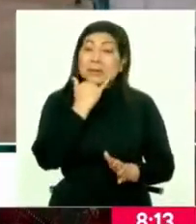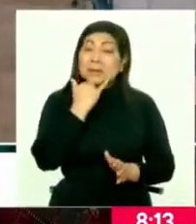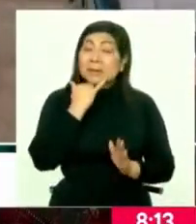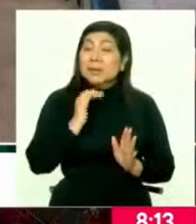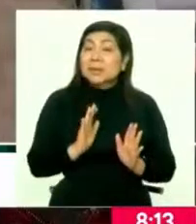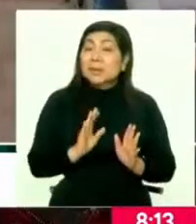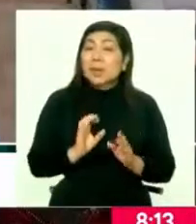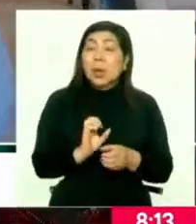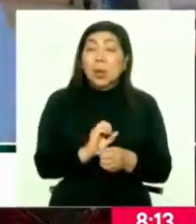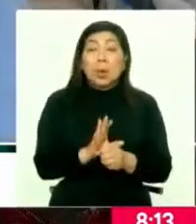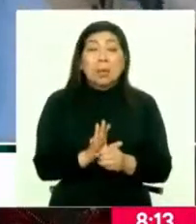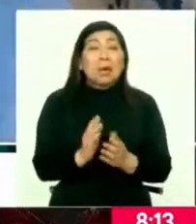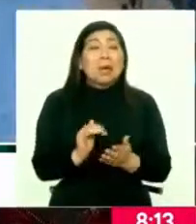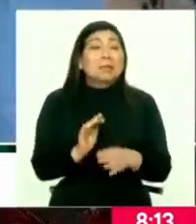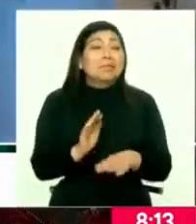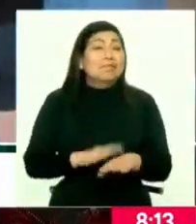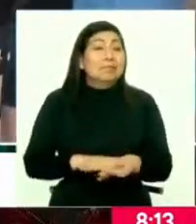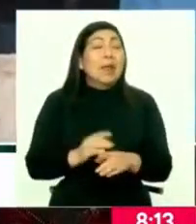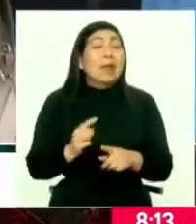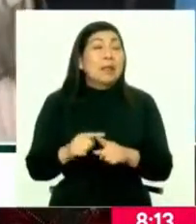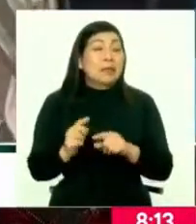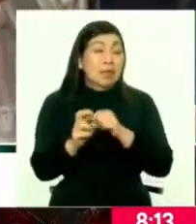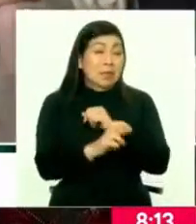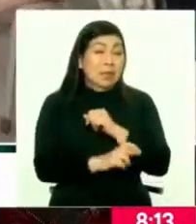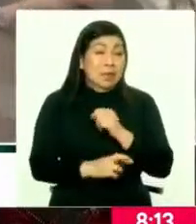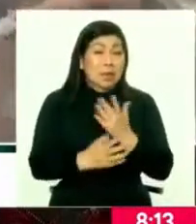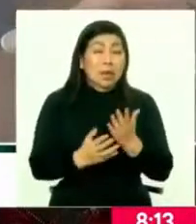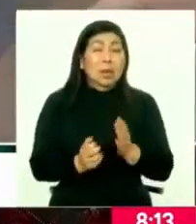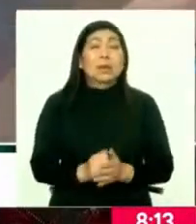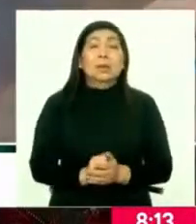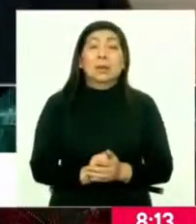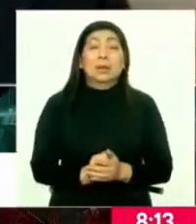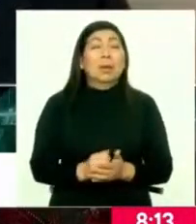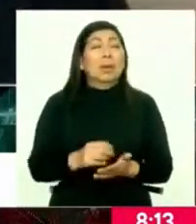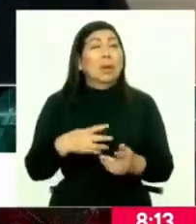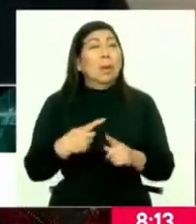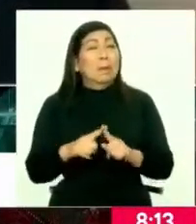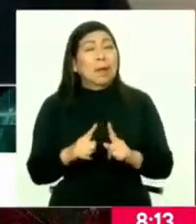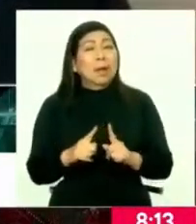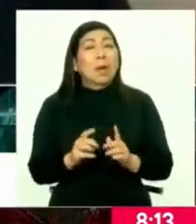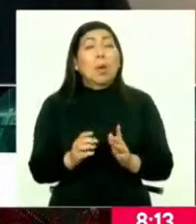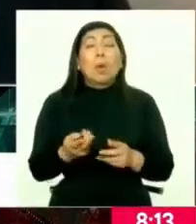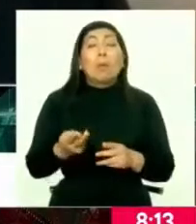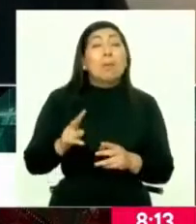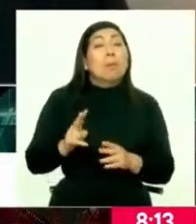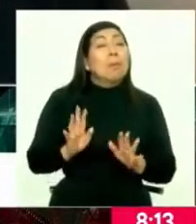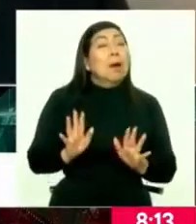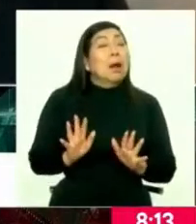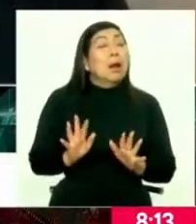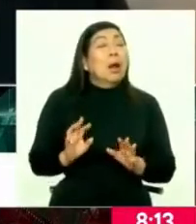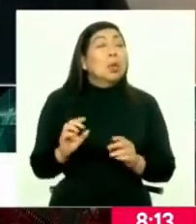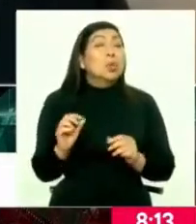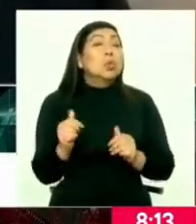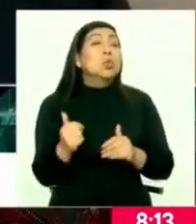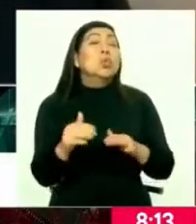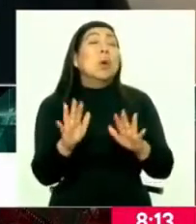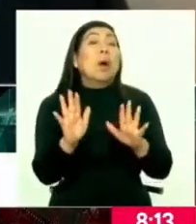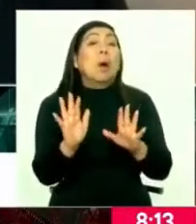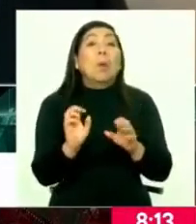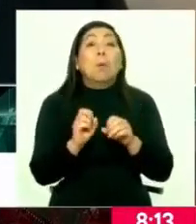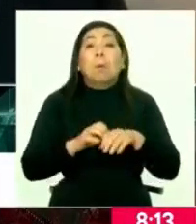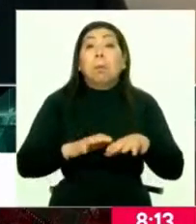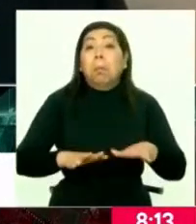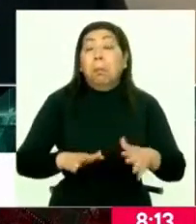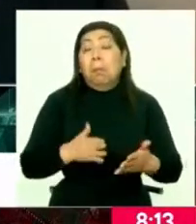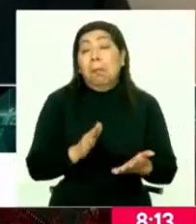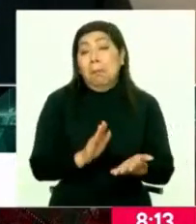subestimar al coronavirus, porque sobre todo en países que tienen un sistema de salud muy frágil, los casos pueden aumentar de manera ligera y el sistema de